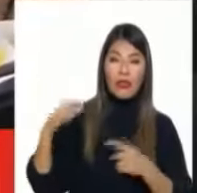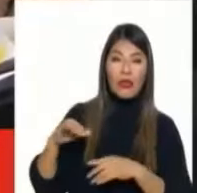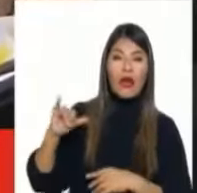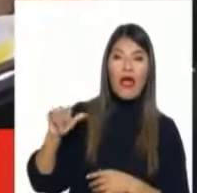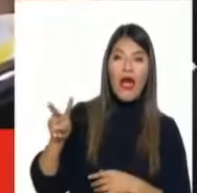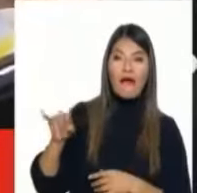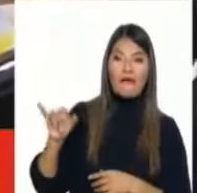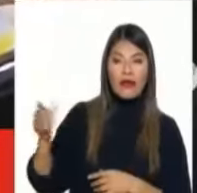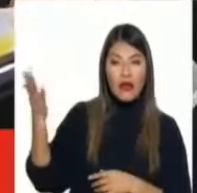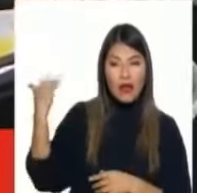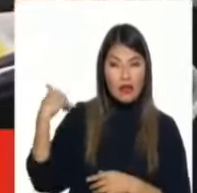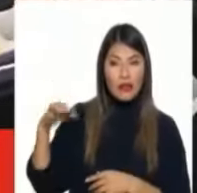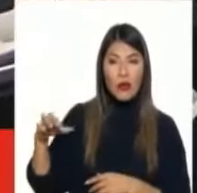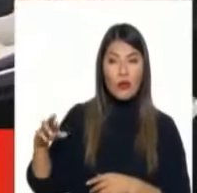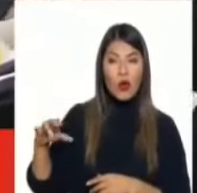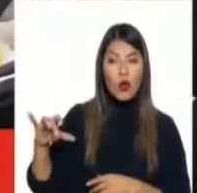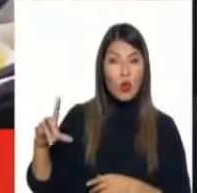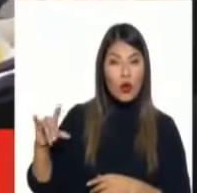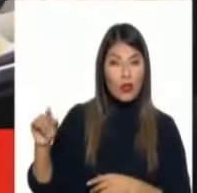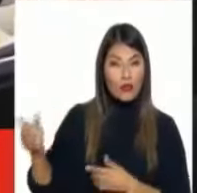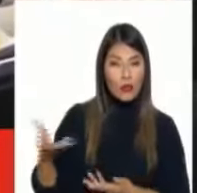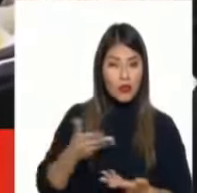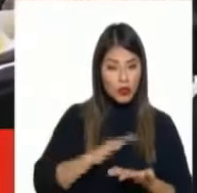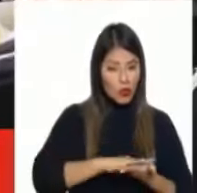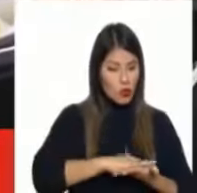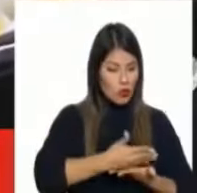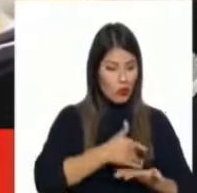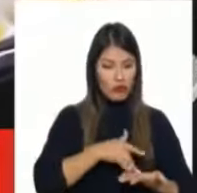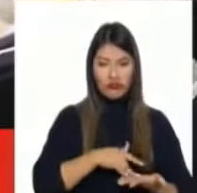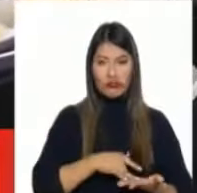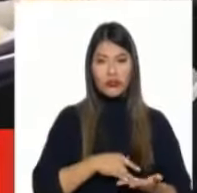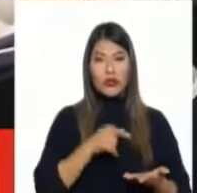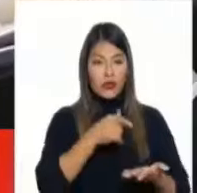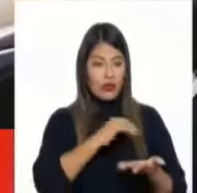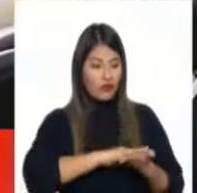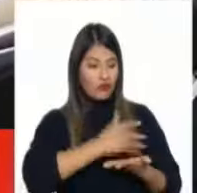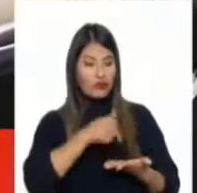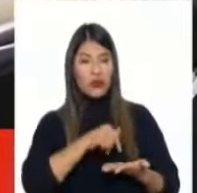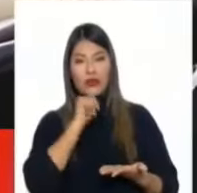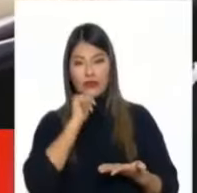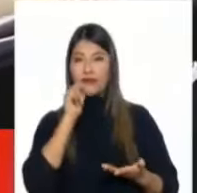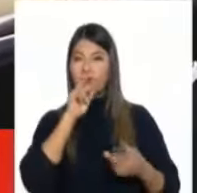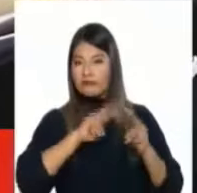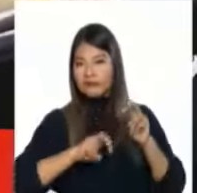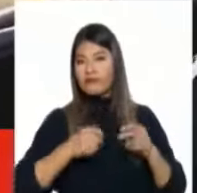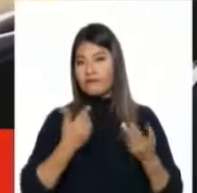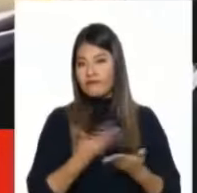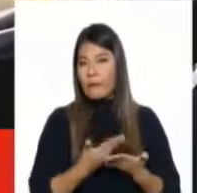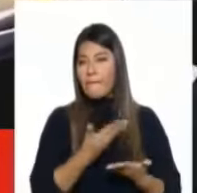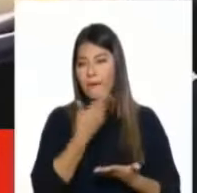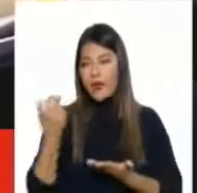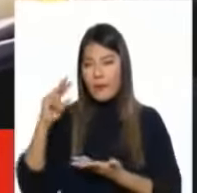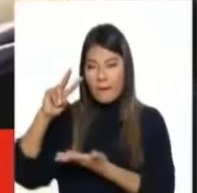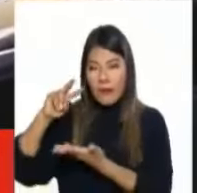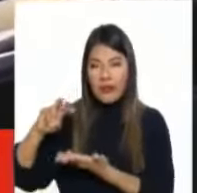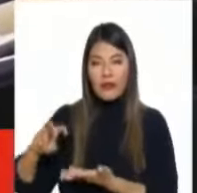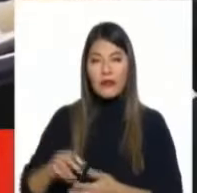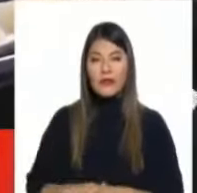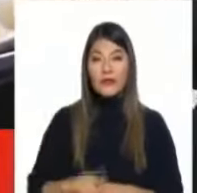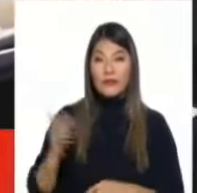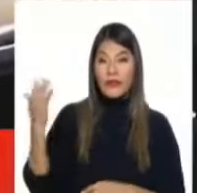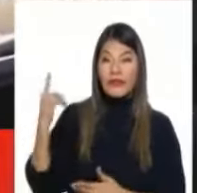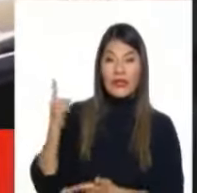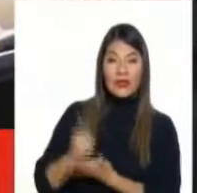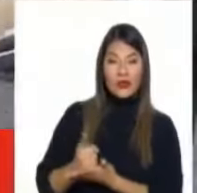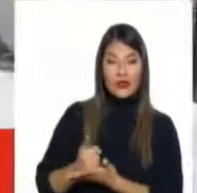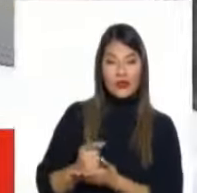era procurador. ¿Cuán grave es esta situación, doctora? Es materia de una investigación. Esta situación fue denunciada en la comisaría